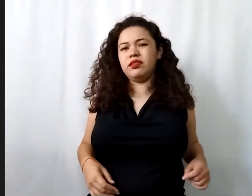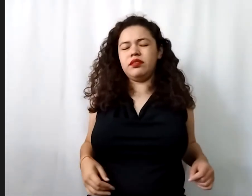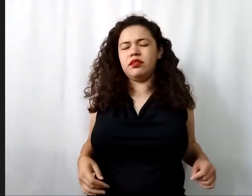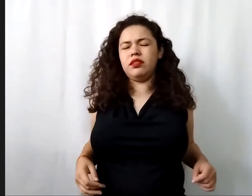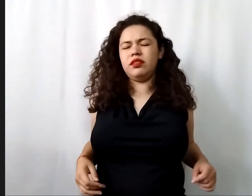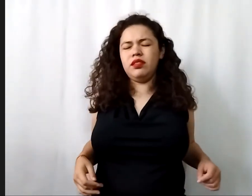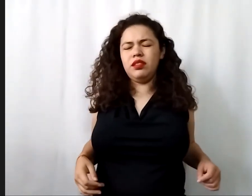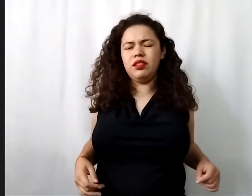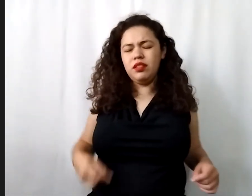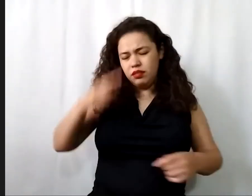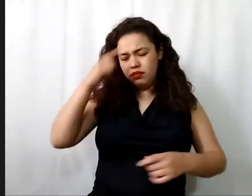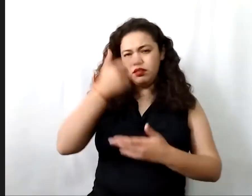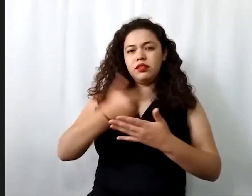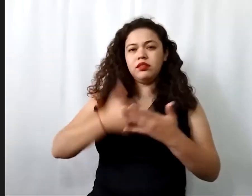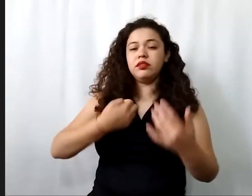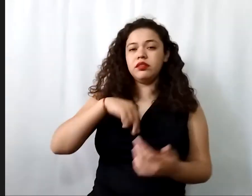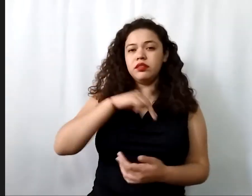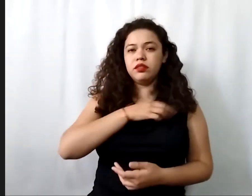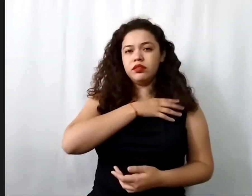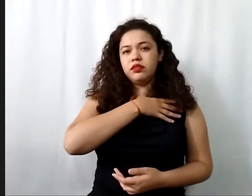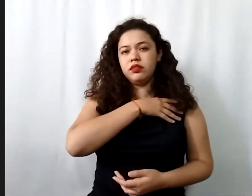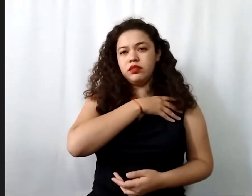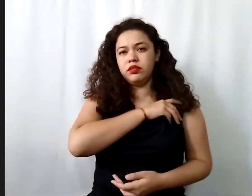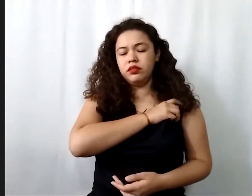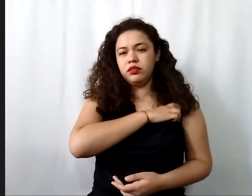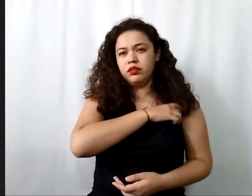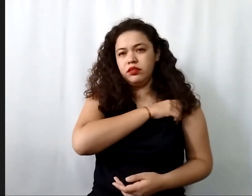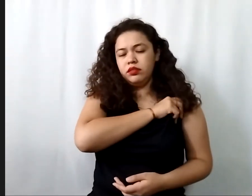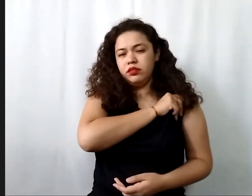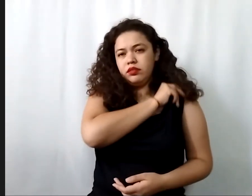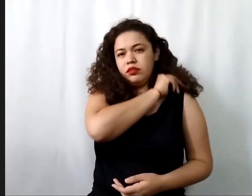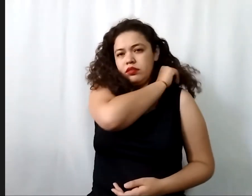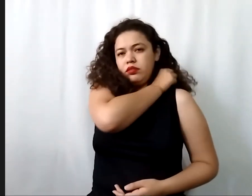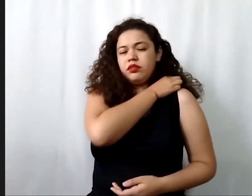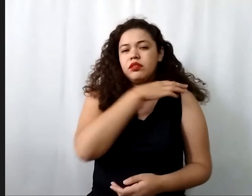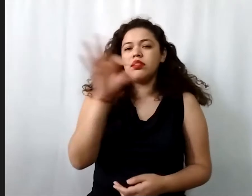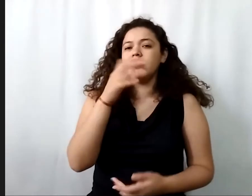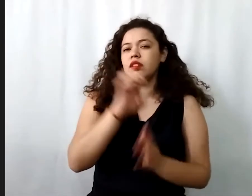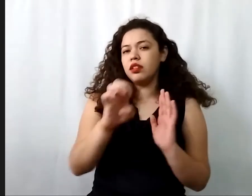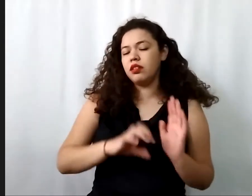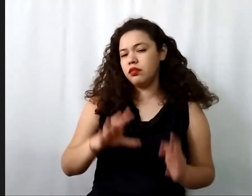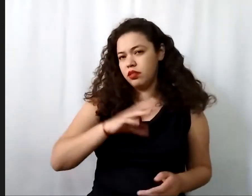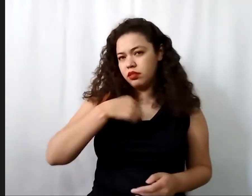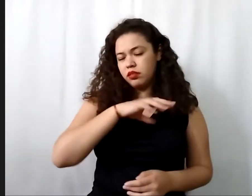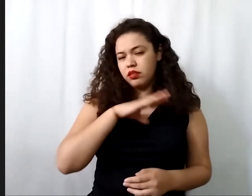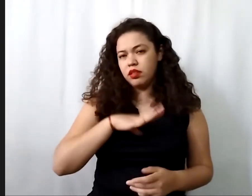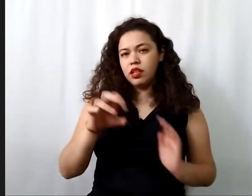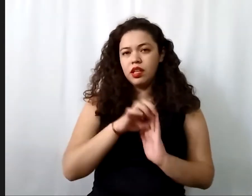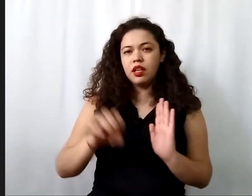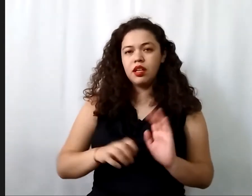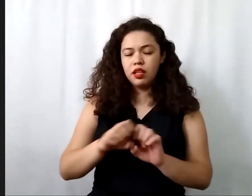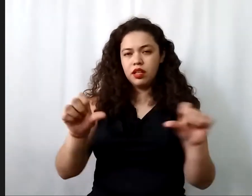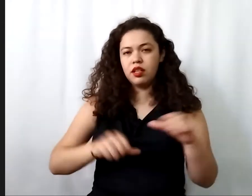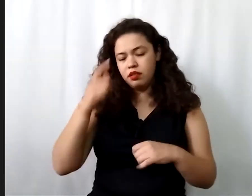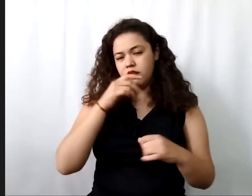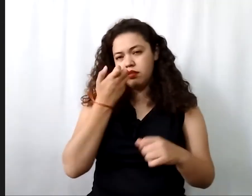¿no? En nuestro caso, a lo mejor sirve de ejemplo, nosotros tenemos el área de administración